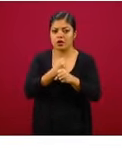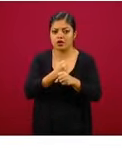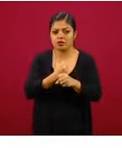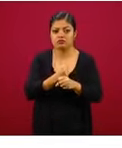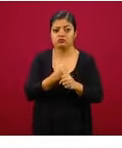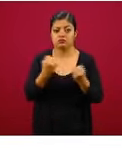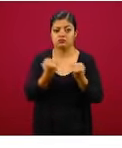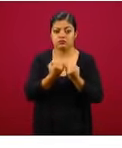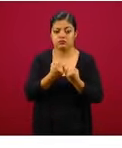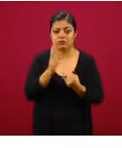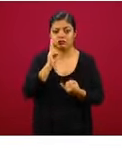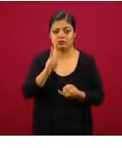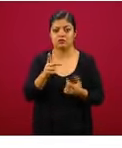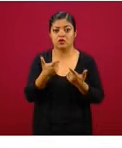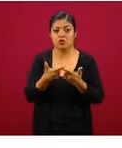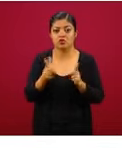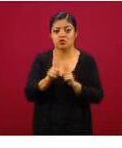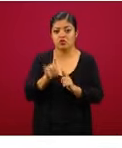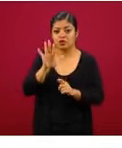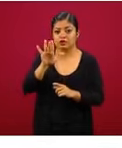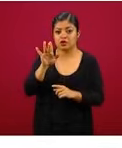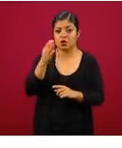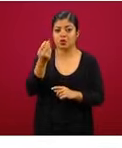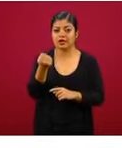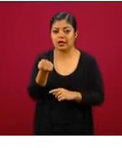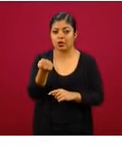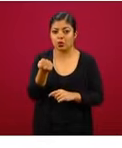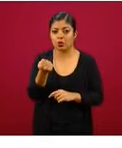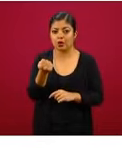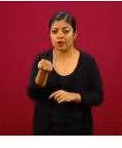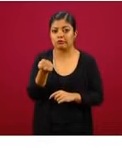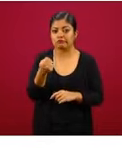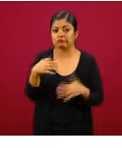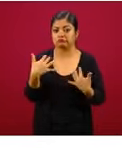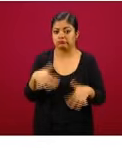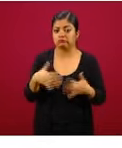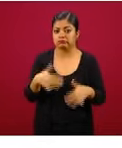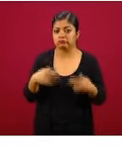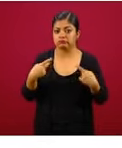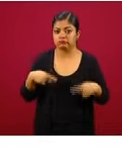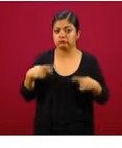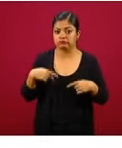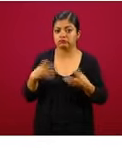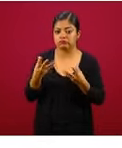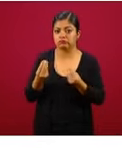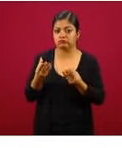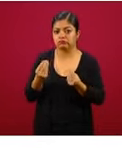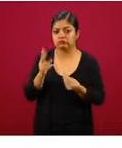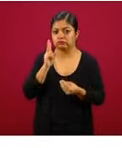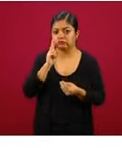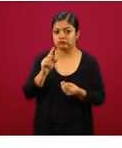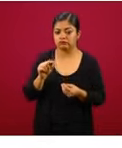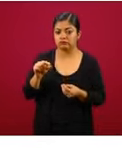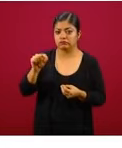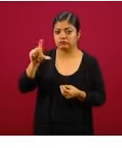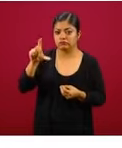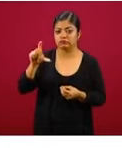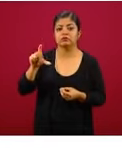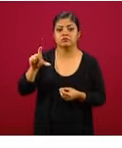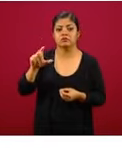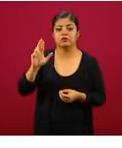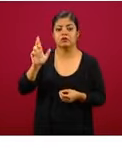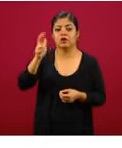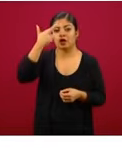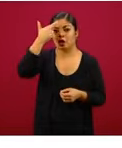inclusive podríamos ver también el grupo de 59 con una carga importante dentro de esta carga acumulada, recordando que